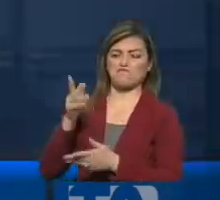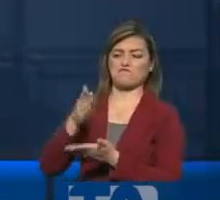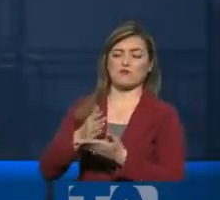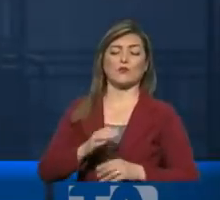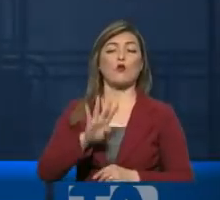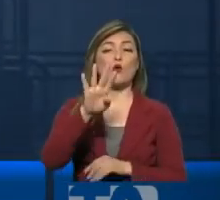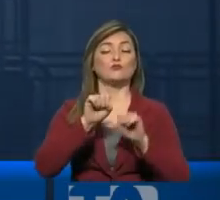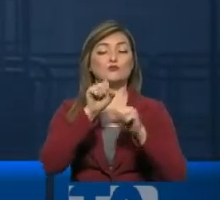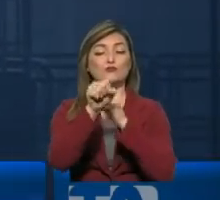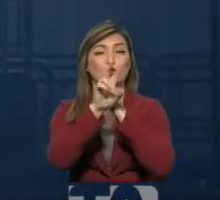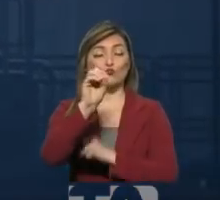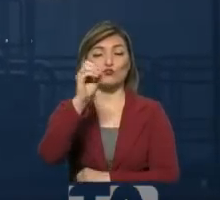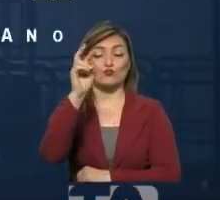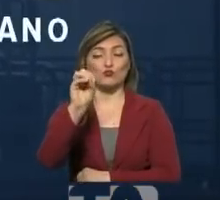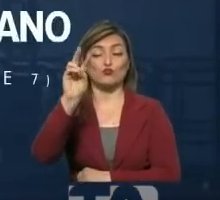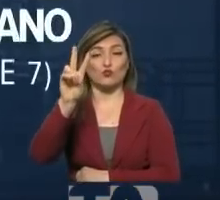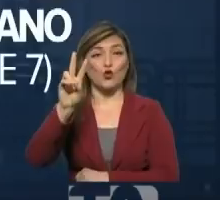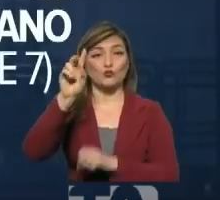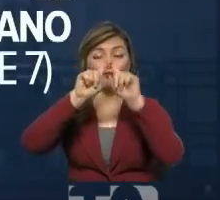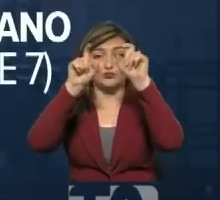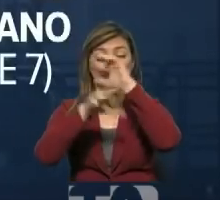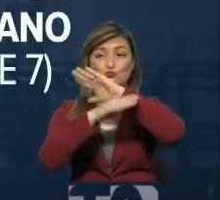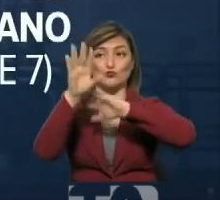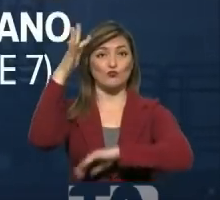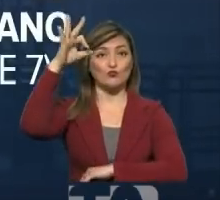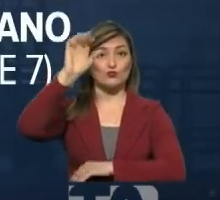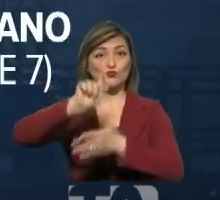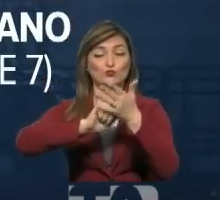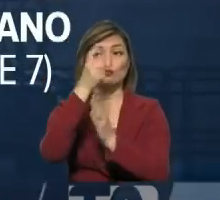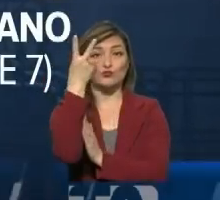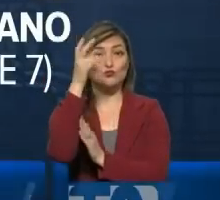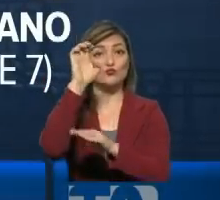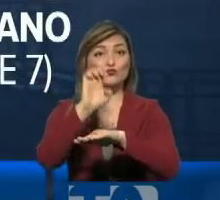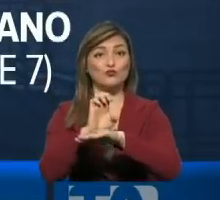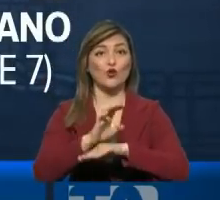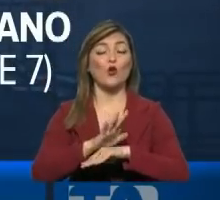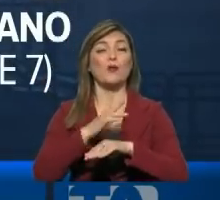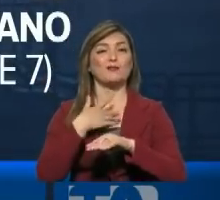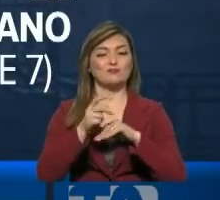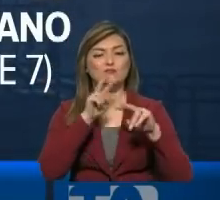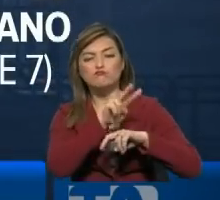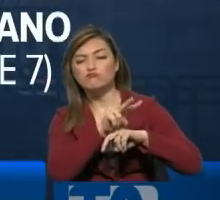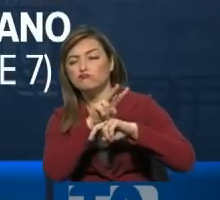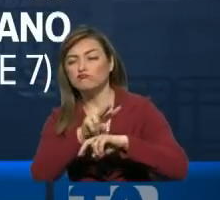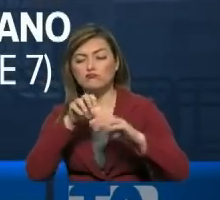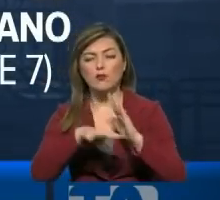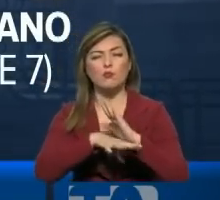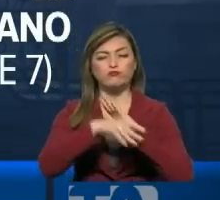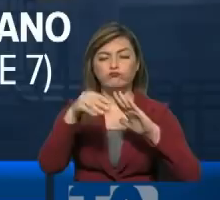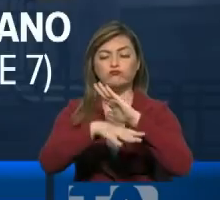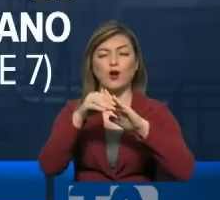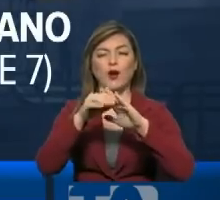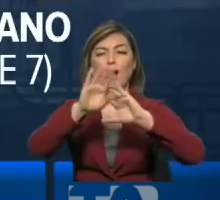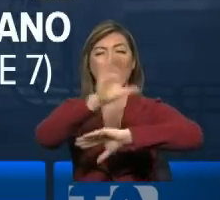4 de septiembre de 2002 la petrolera francesa Perenco firmó dos contratos con el Estado ecuatoriano para la exploración y explotación del campo